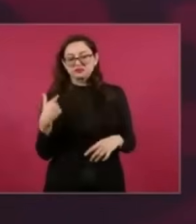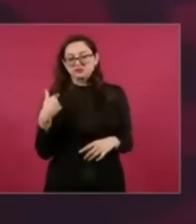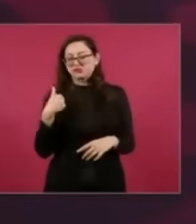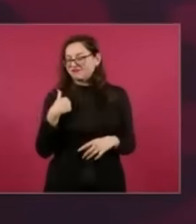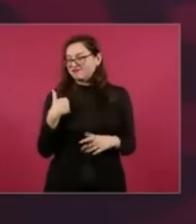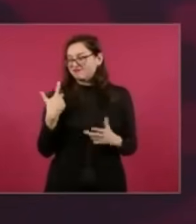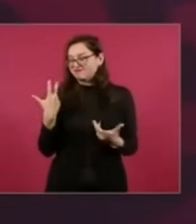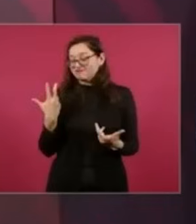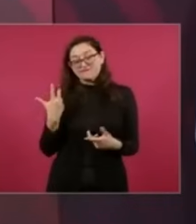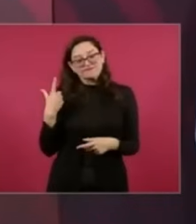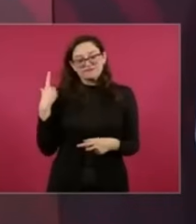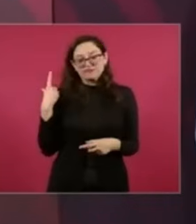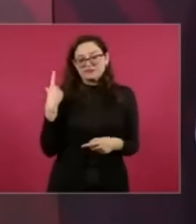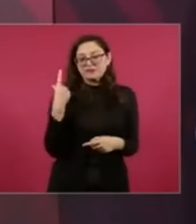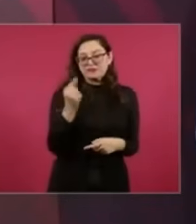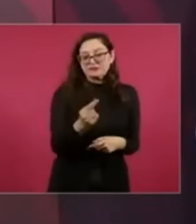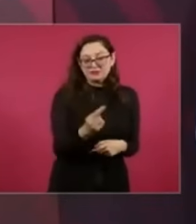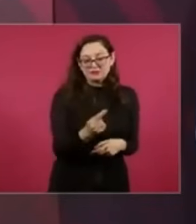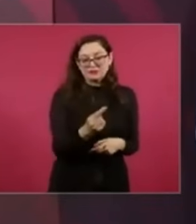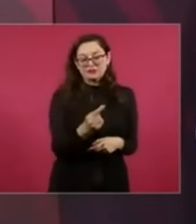las asambleas,